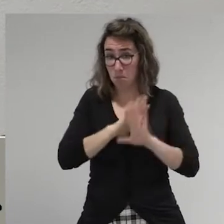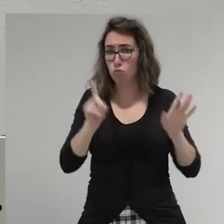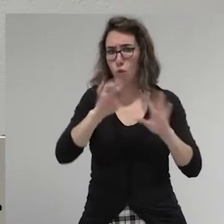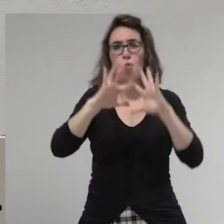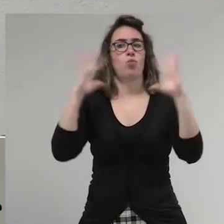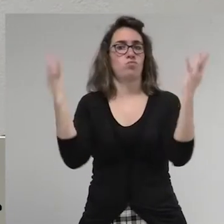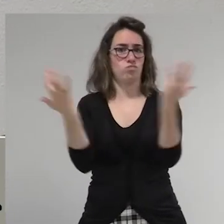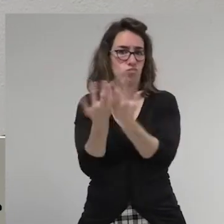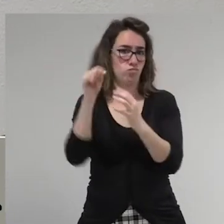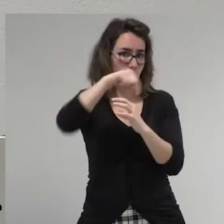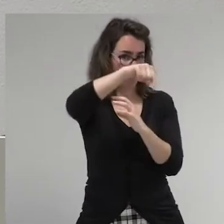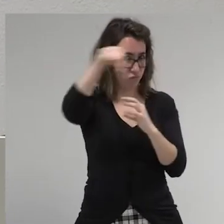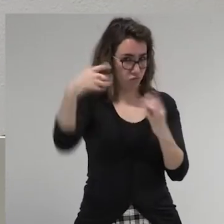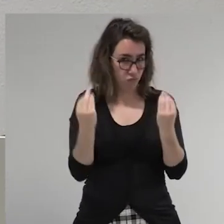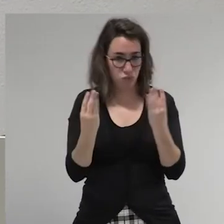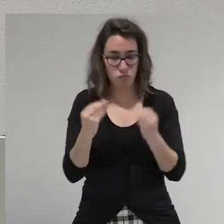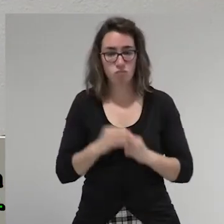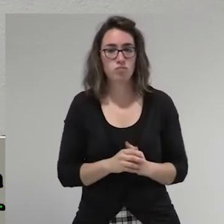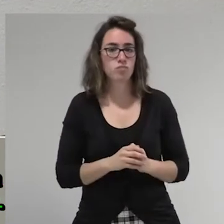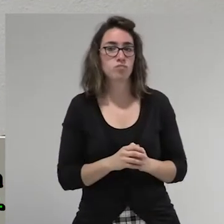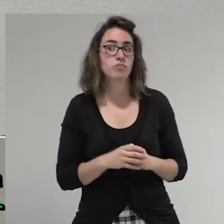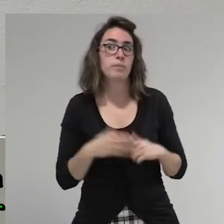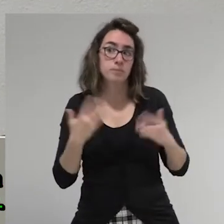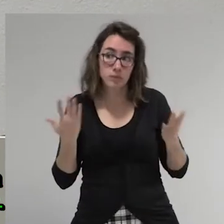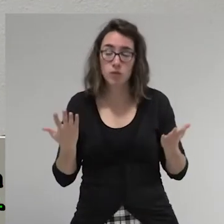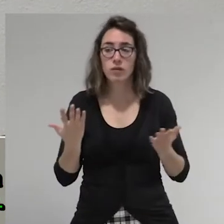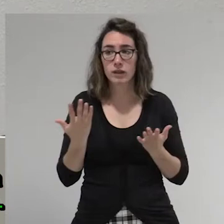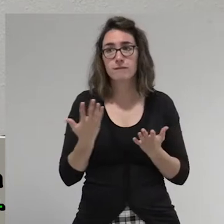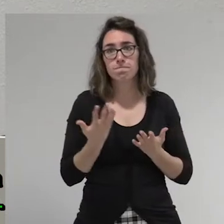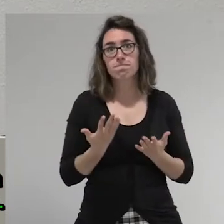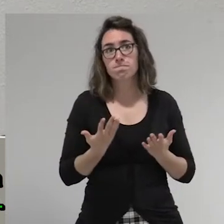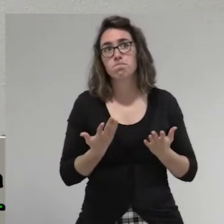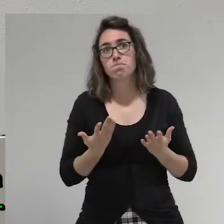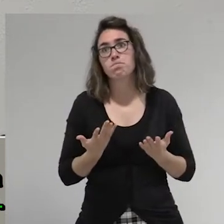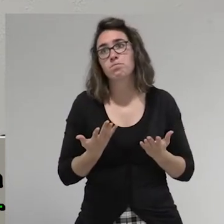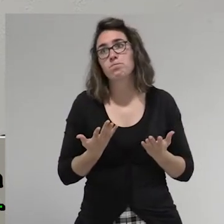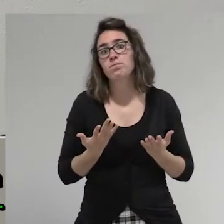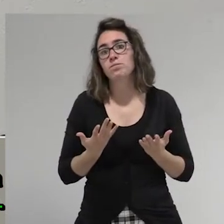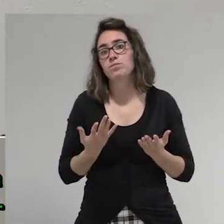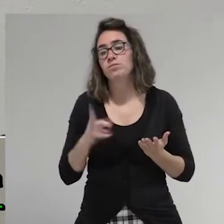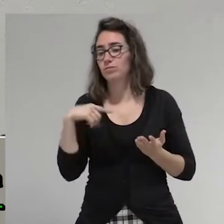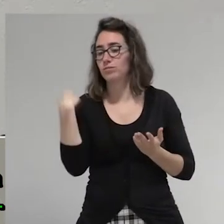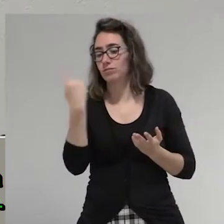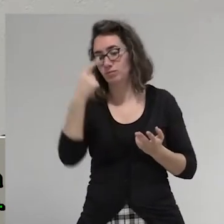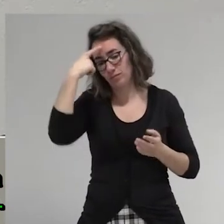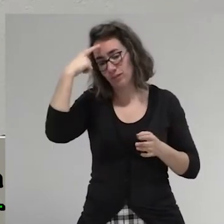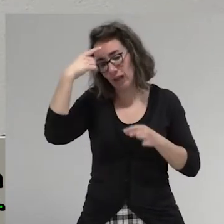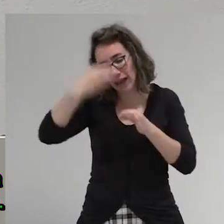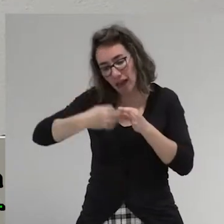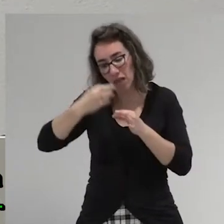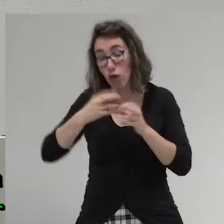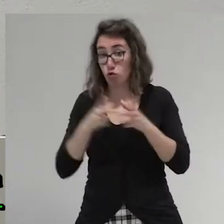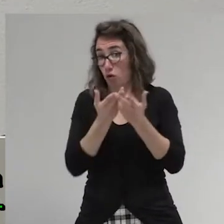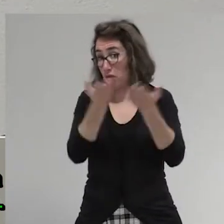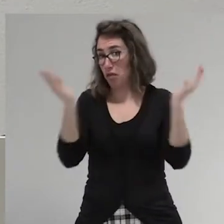a ver cómo esto se da, ¿no? Pero entonces, digamos que esta creencia por parte de la sociedad